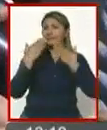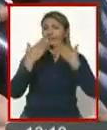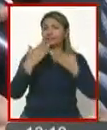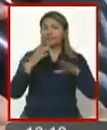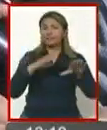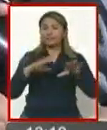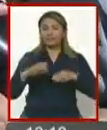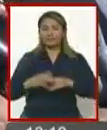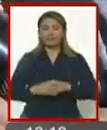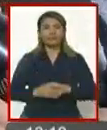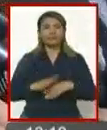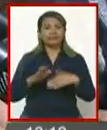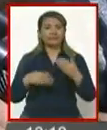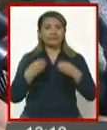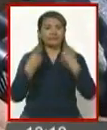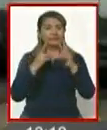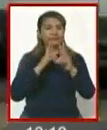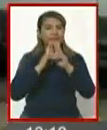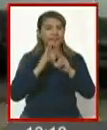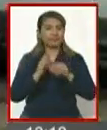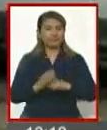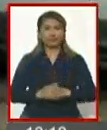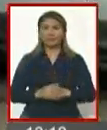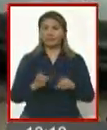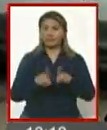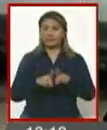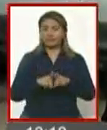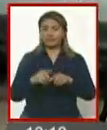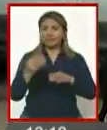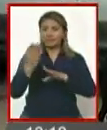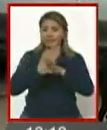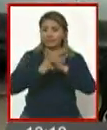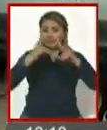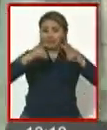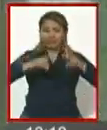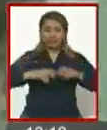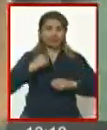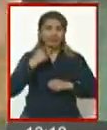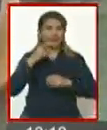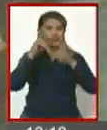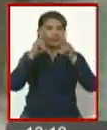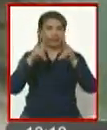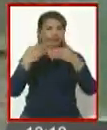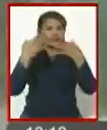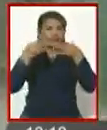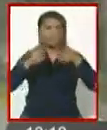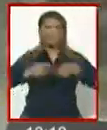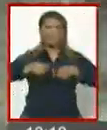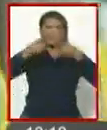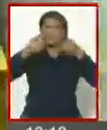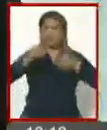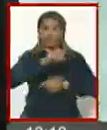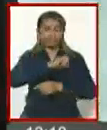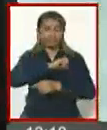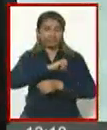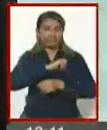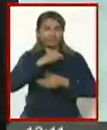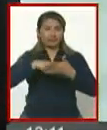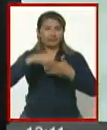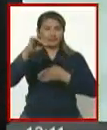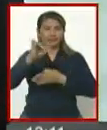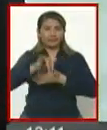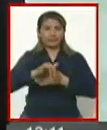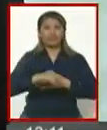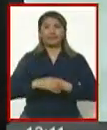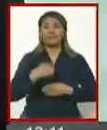los hechos que se han presentado estamos dando respuesta también. El caso se encuentra en etapa de investigación, la víctima ya formalizó su denuncia en la FELCC de la Villa Primero